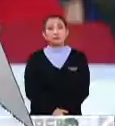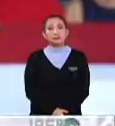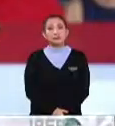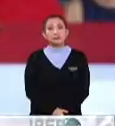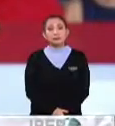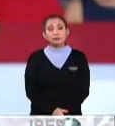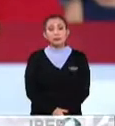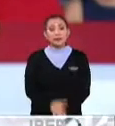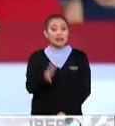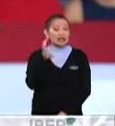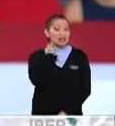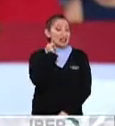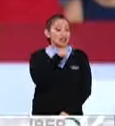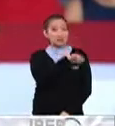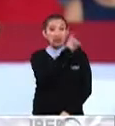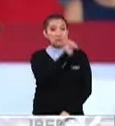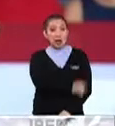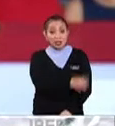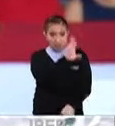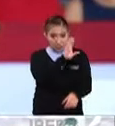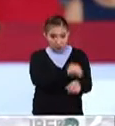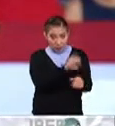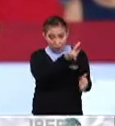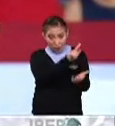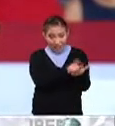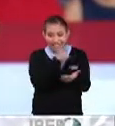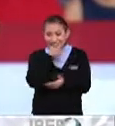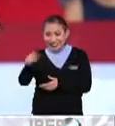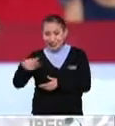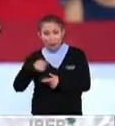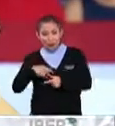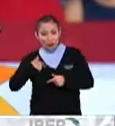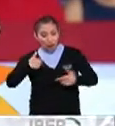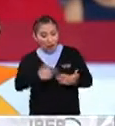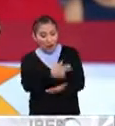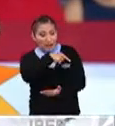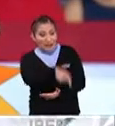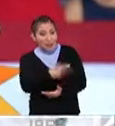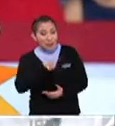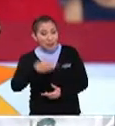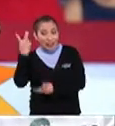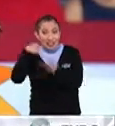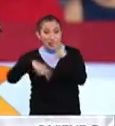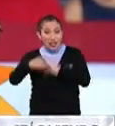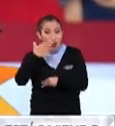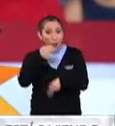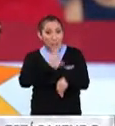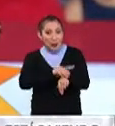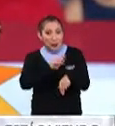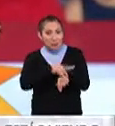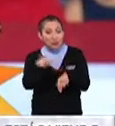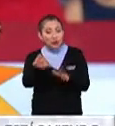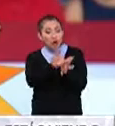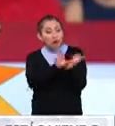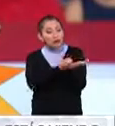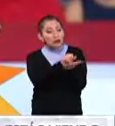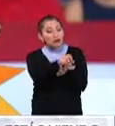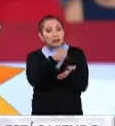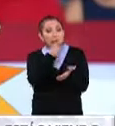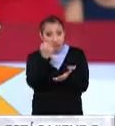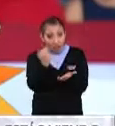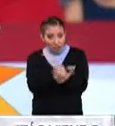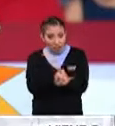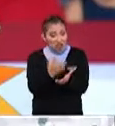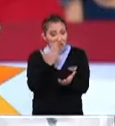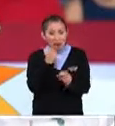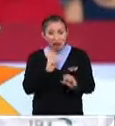Los congresistas nunca pasaron la ley que pide el derecho de ciudadanía por nacimiento para los extranjeros ilegales, y la Constitución no lo